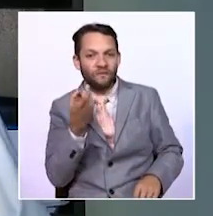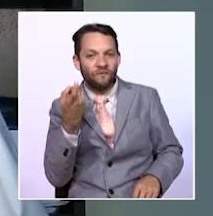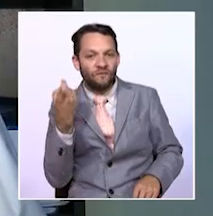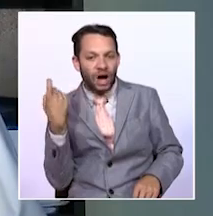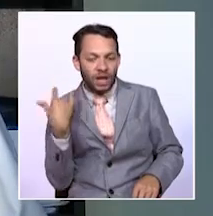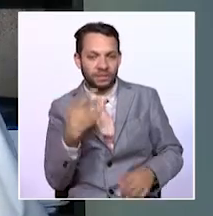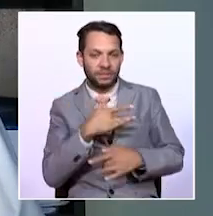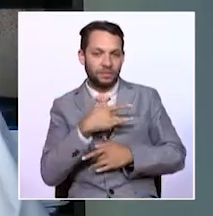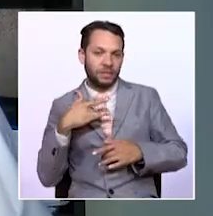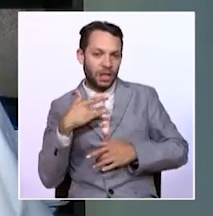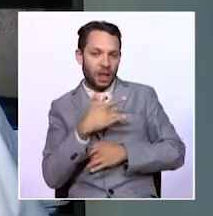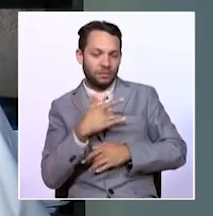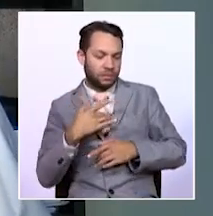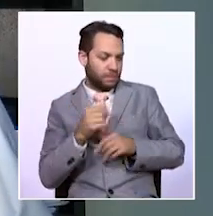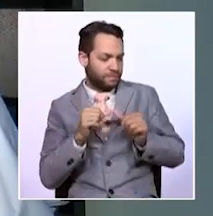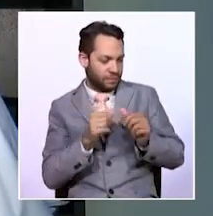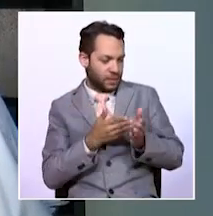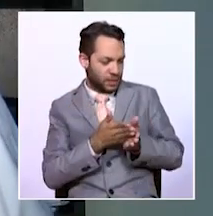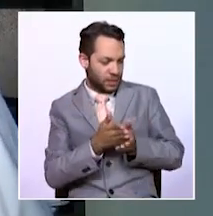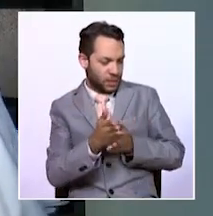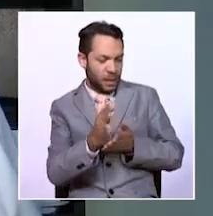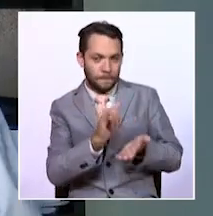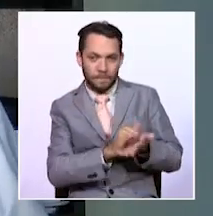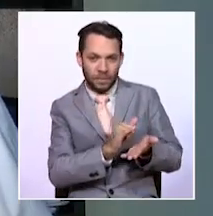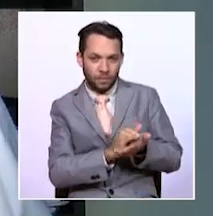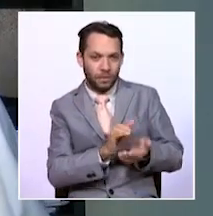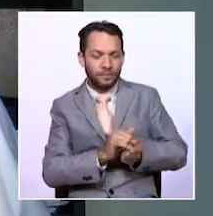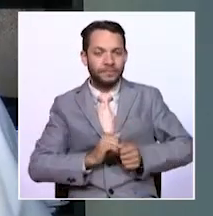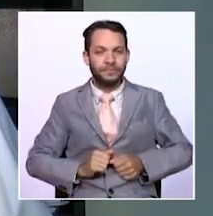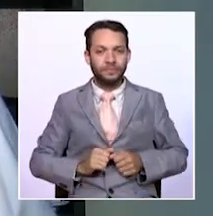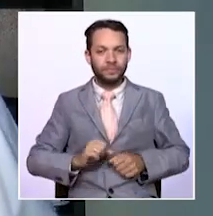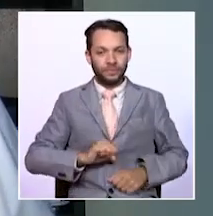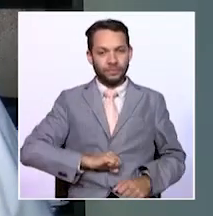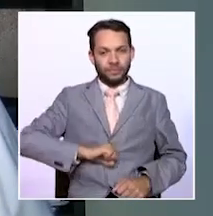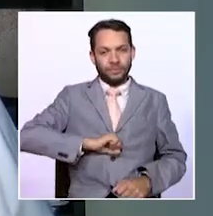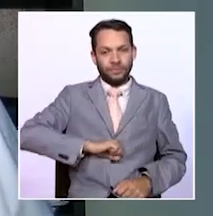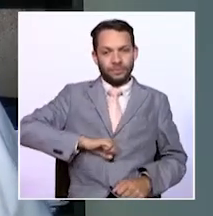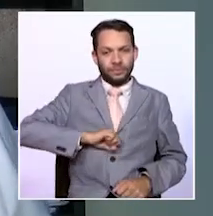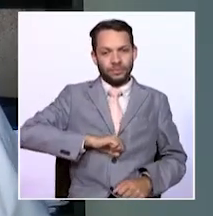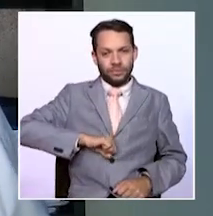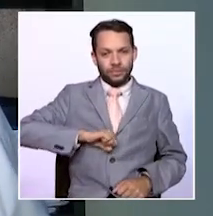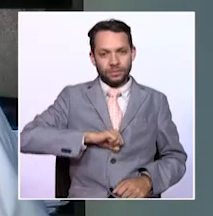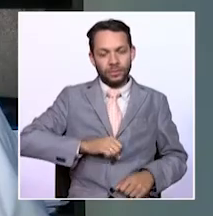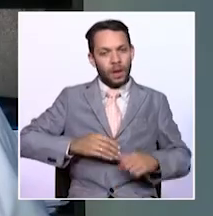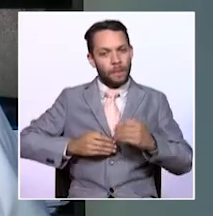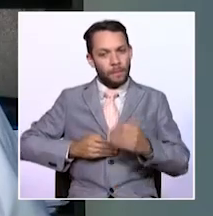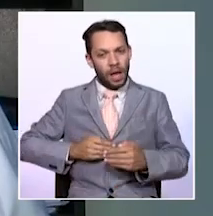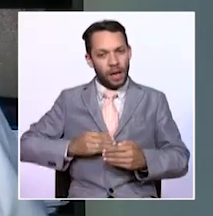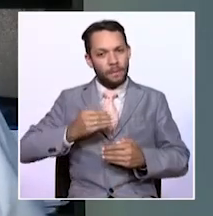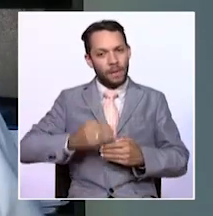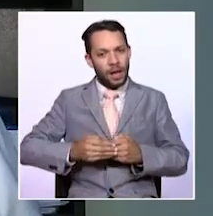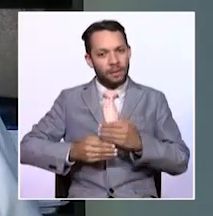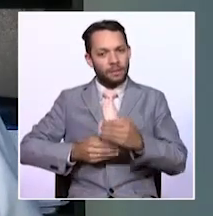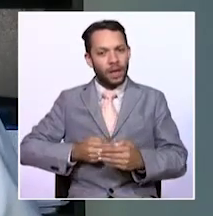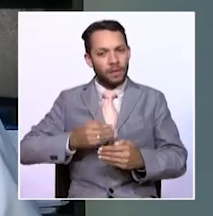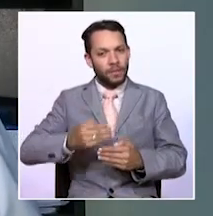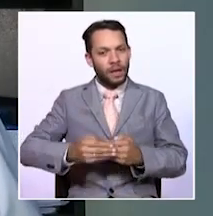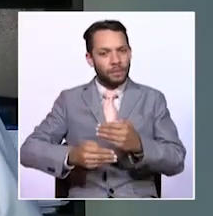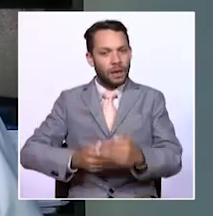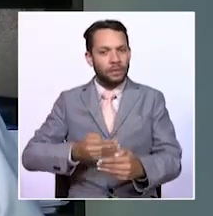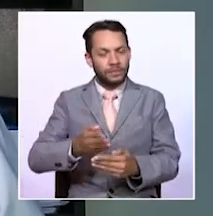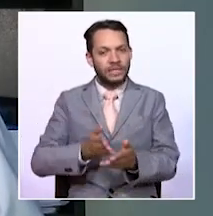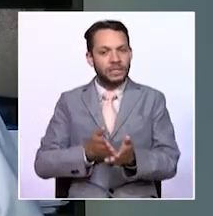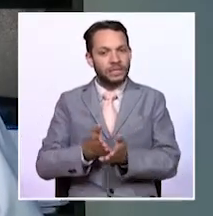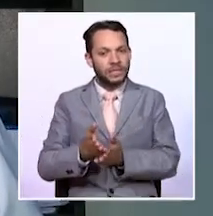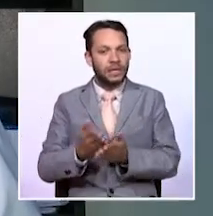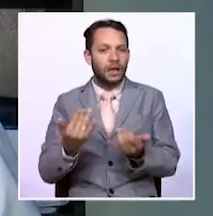pero están ahí progresando, y cómo a través de una ecografía pueden determinarse este tipo de condiciones. Ahorita pues el paso a seguir es